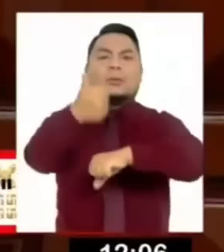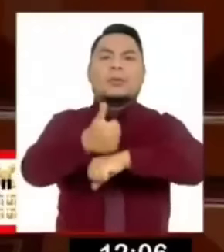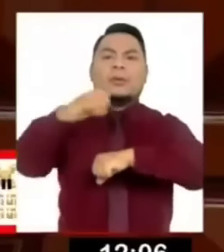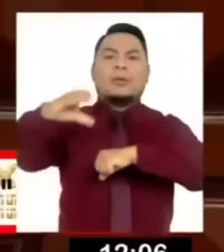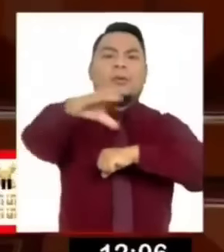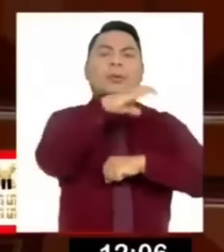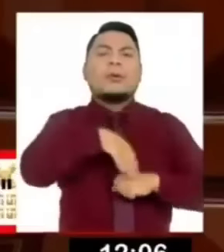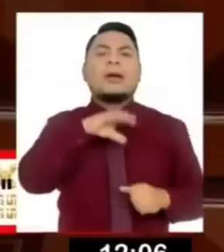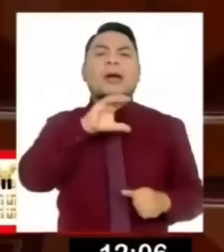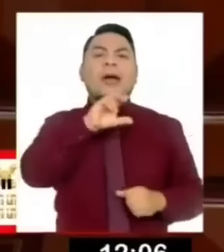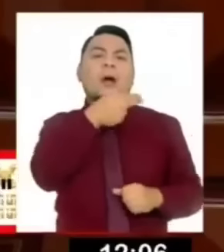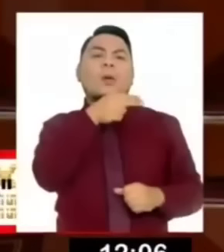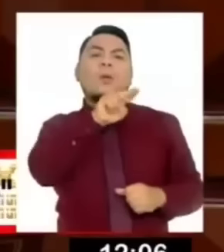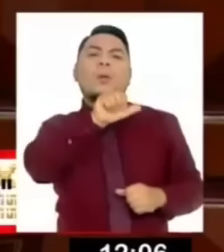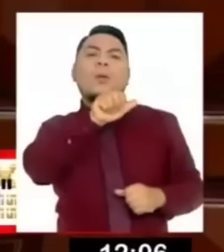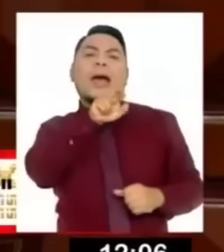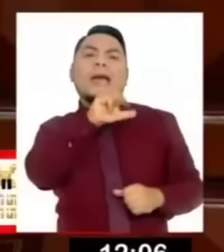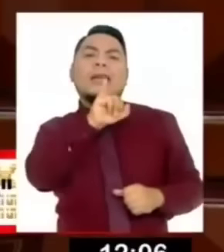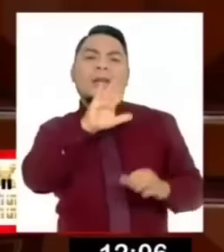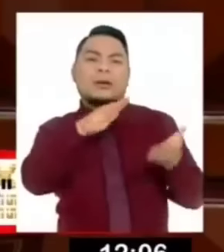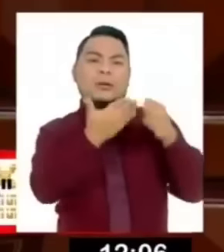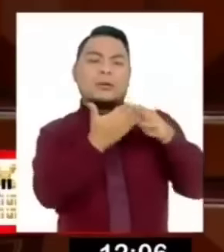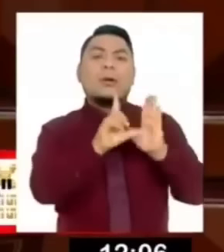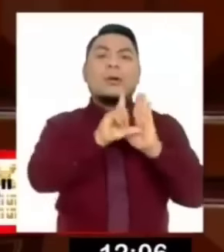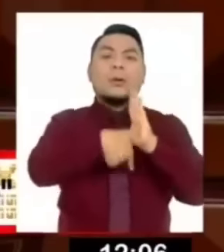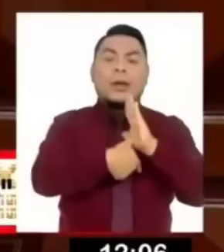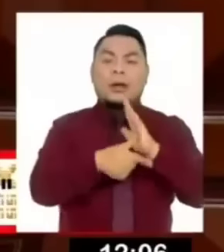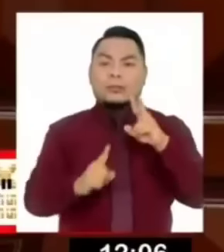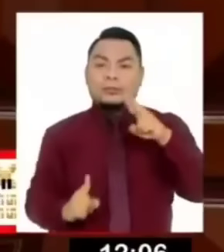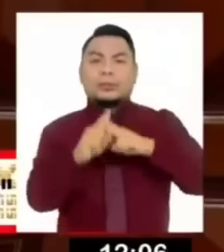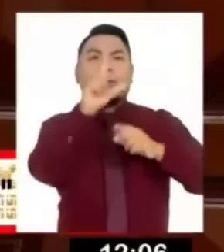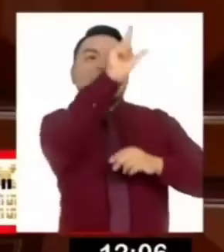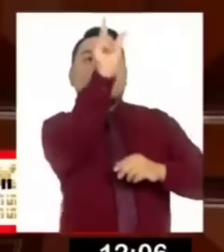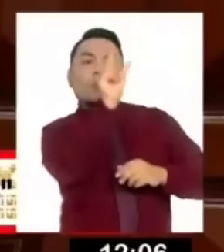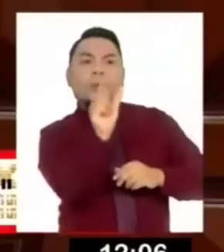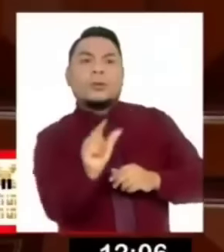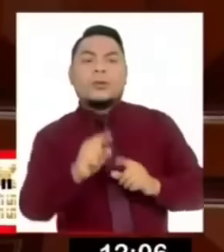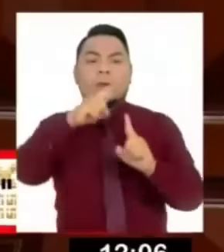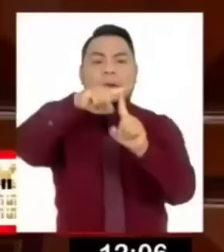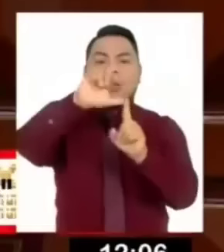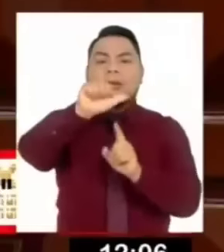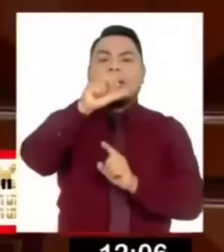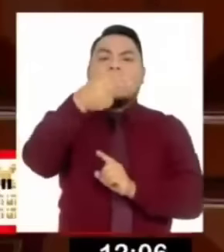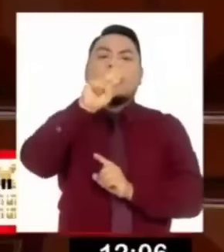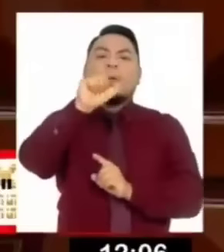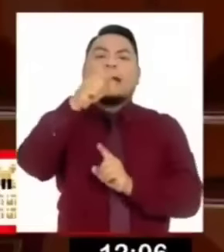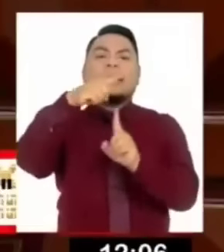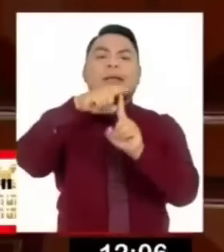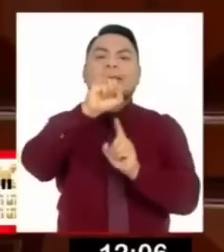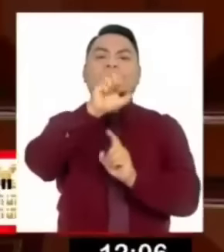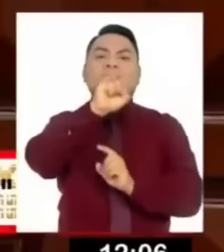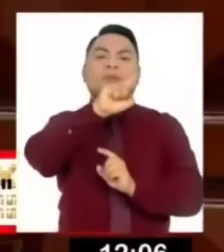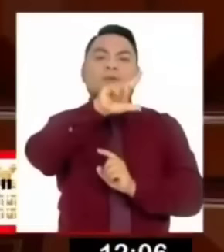Huari y luego el Tahuantinsuyo. Durante